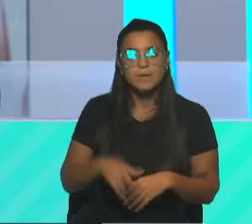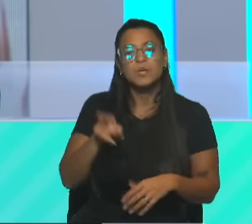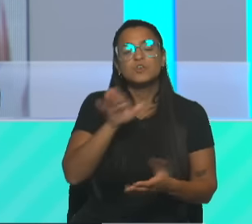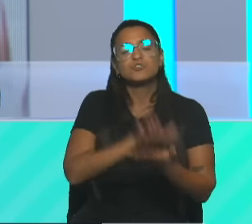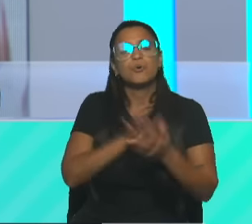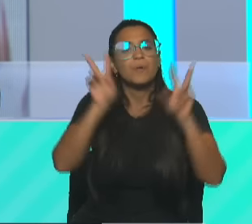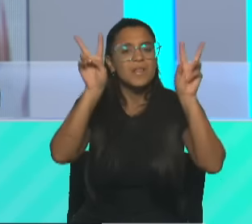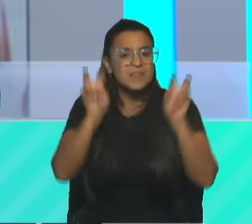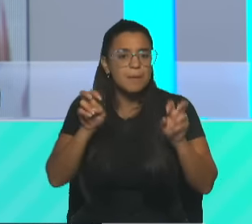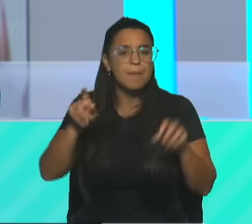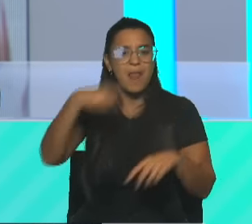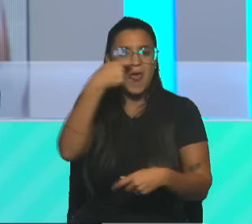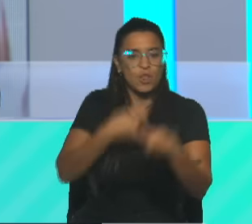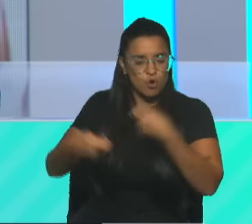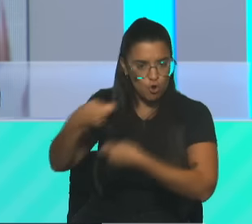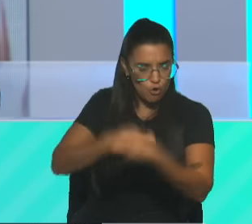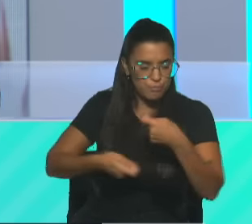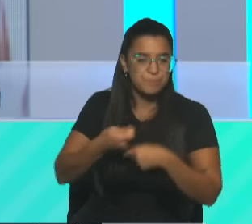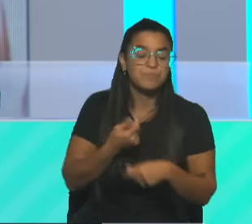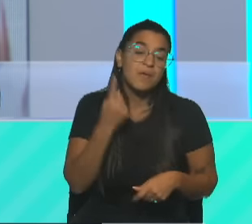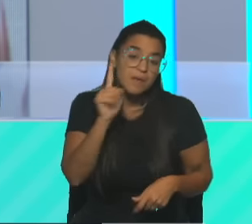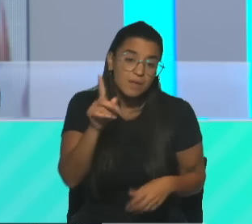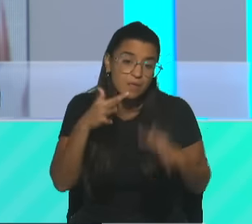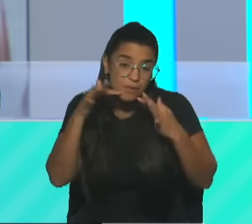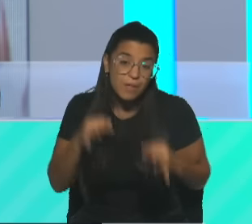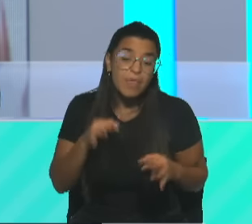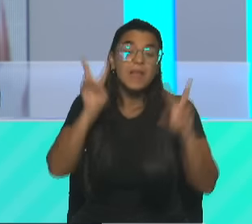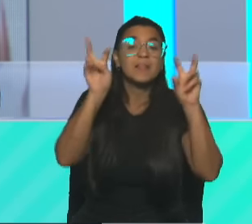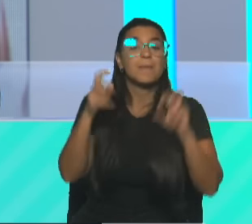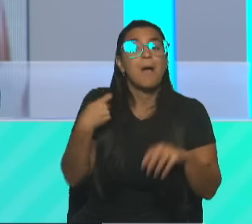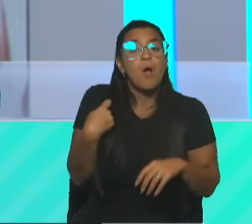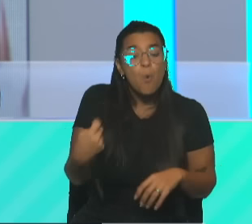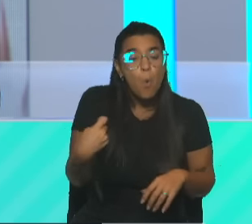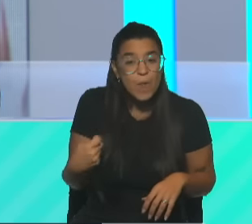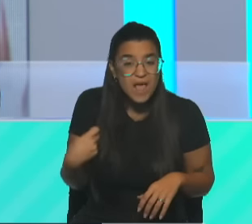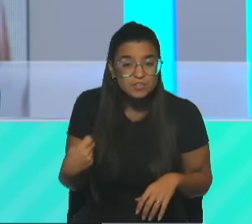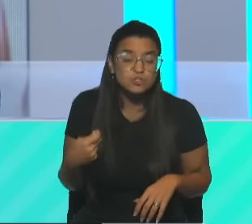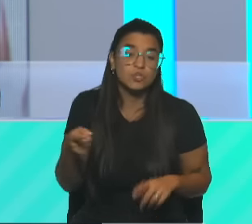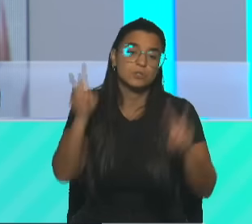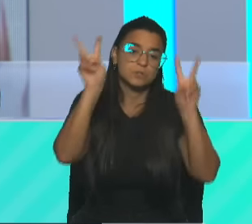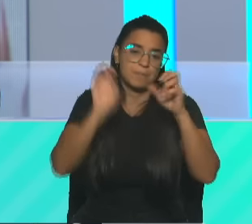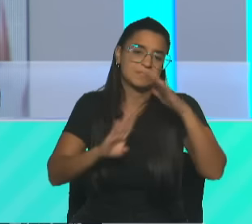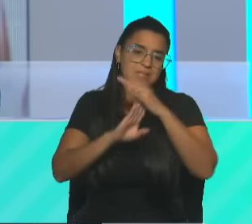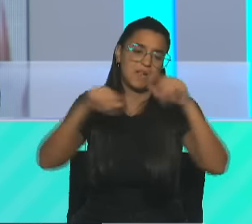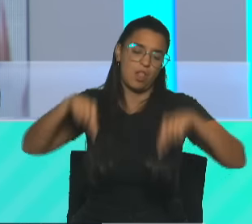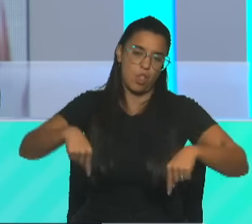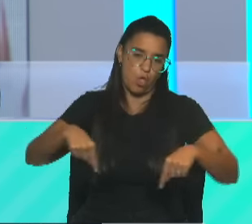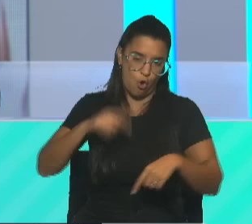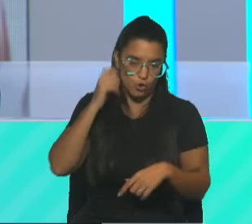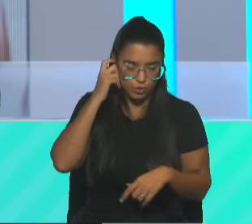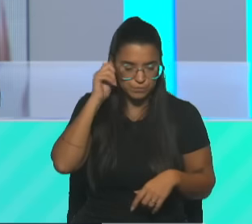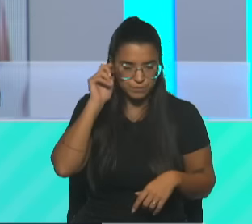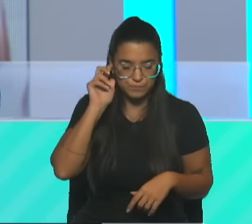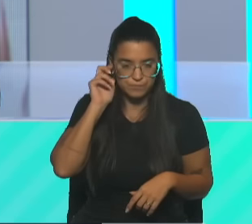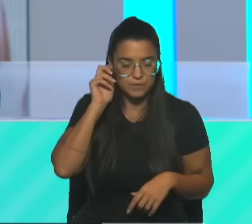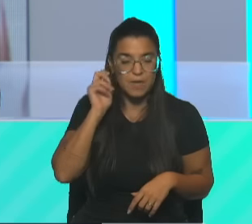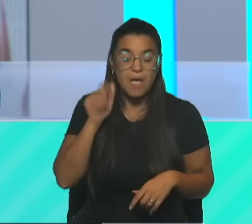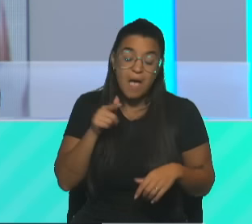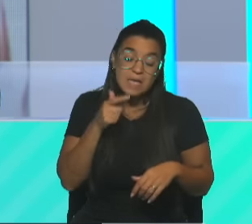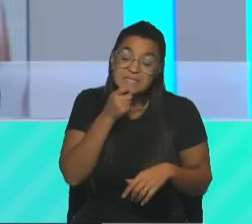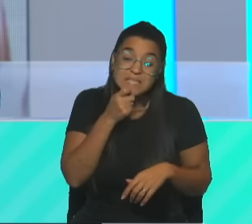de el narcotráfico pero lo cierto es que el tema jubilatorio eh va a ser el tema central de hoy más allá que